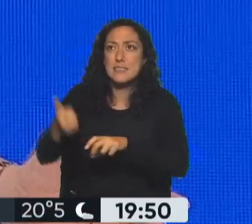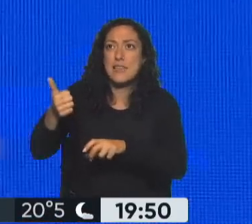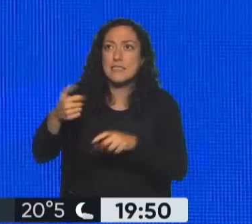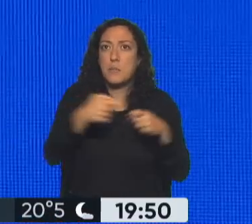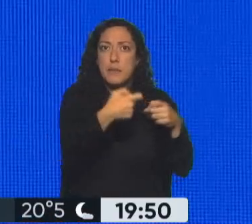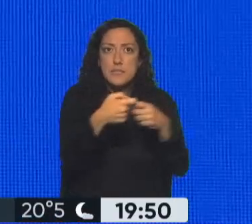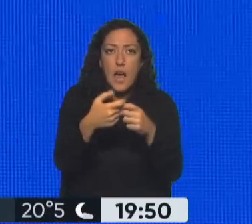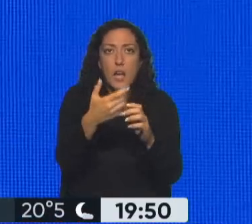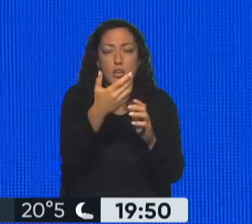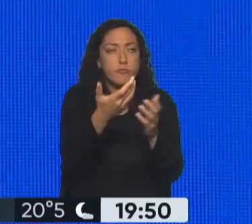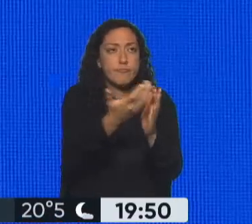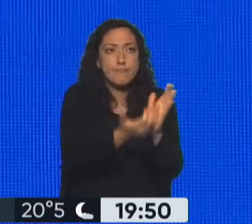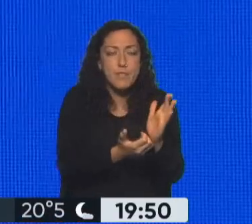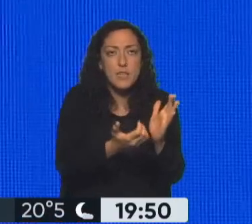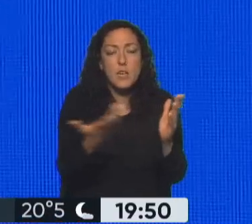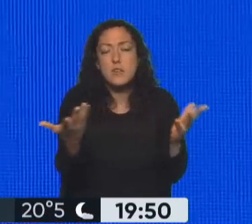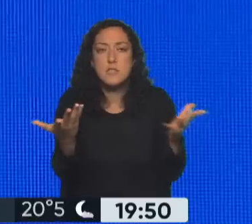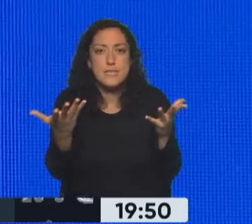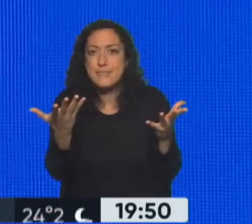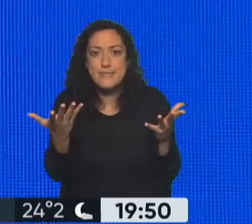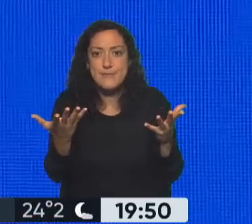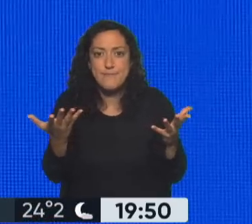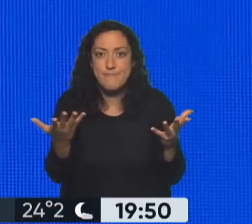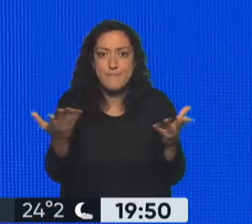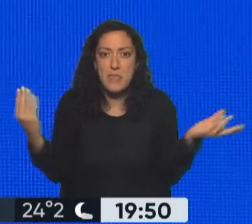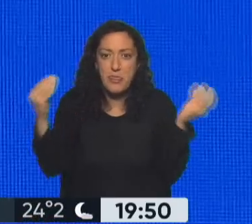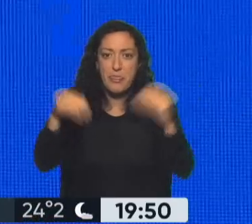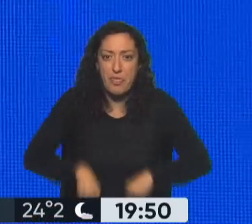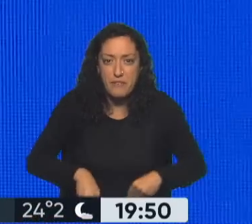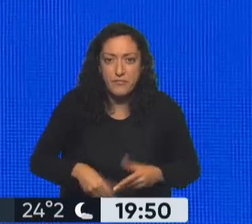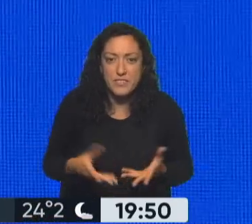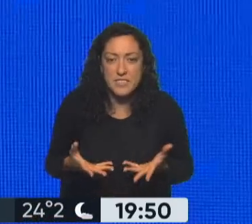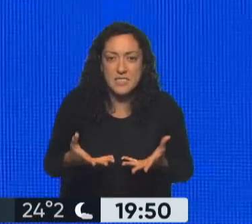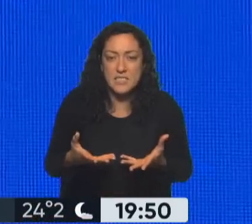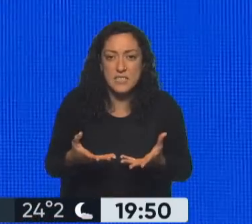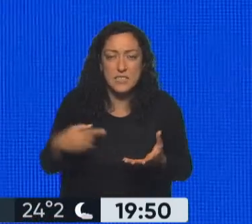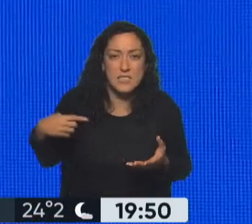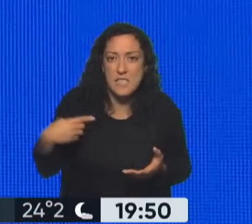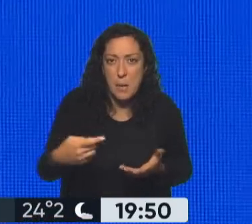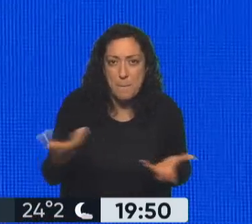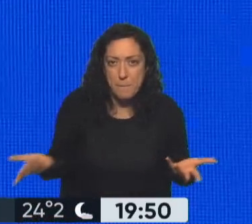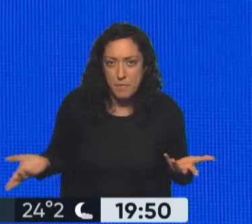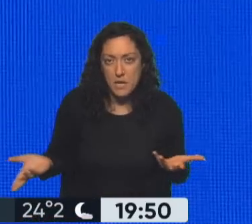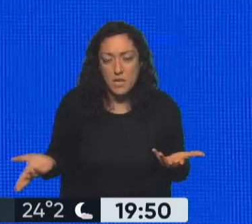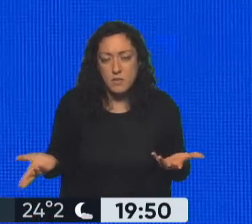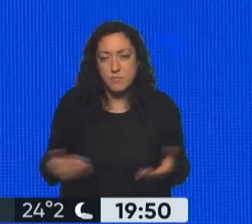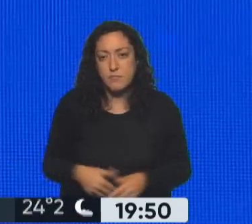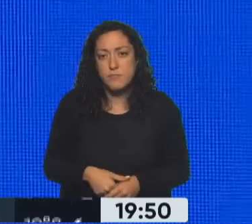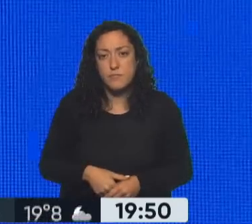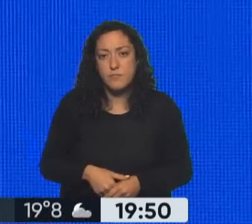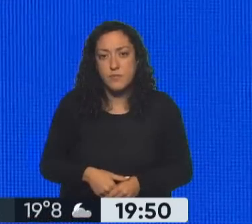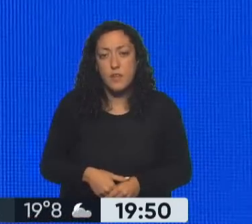le indexa, va a haber un déficit fiscal crónico. Entonces, yo